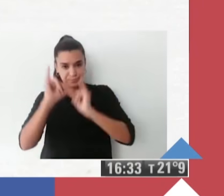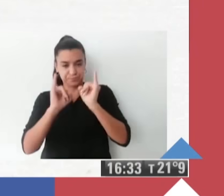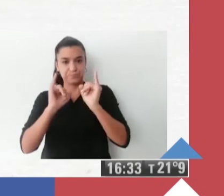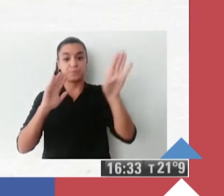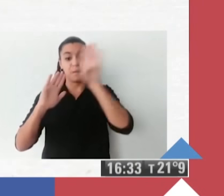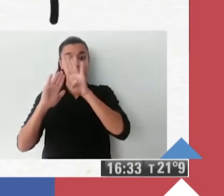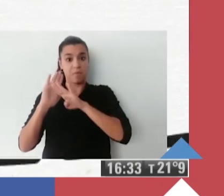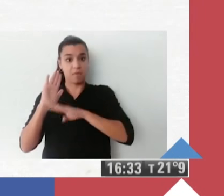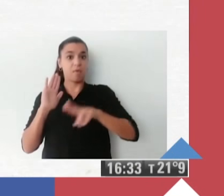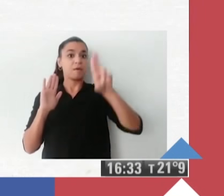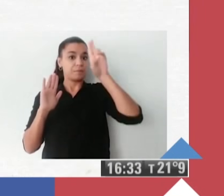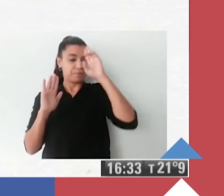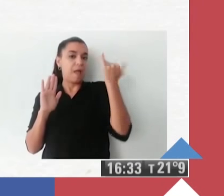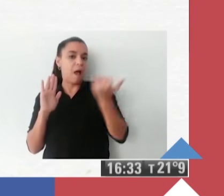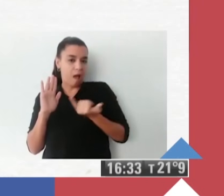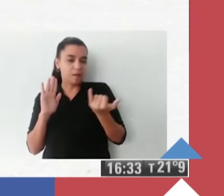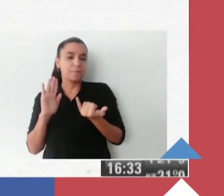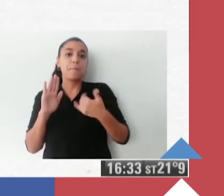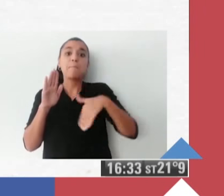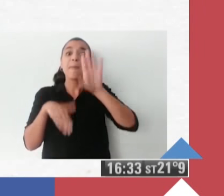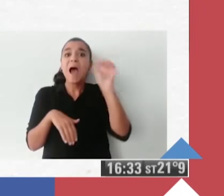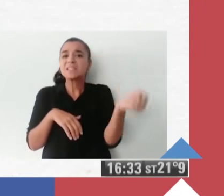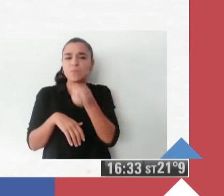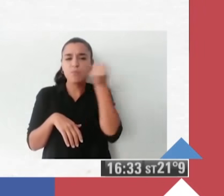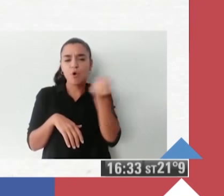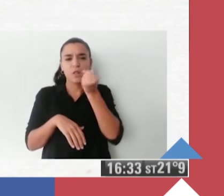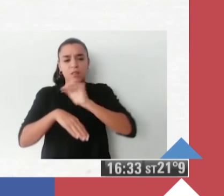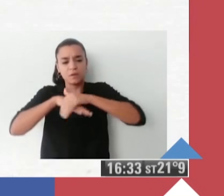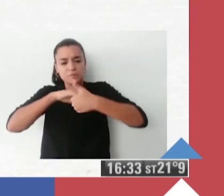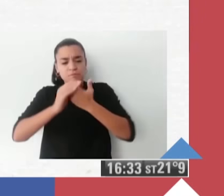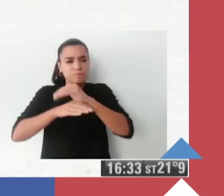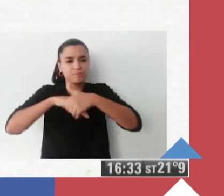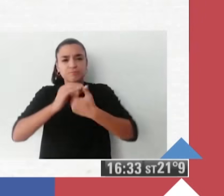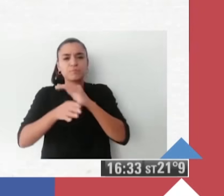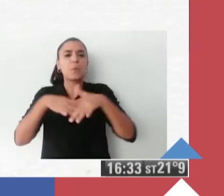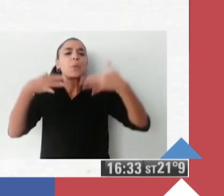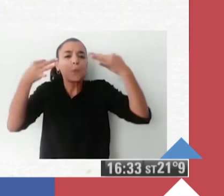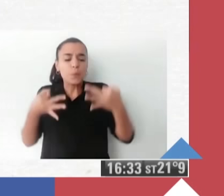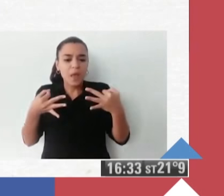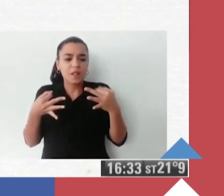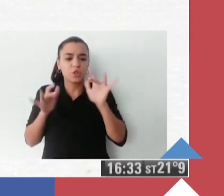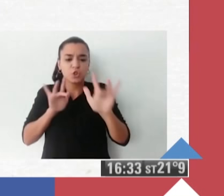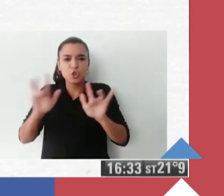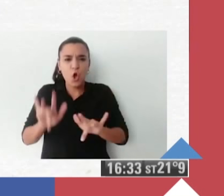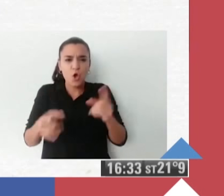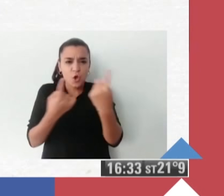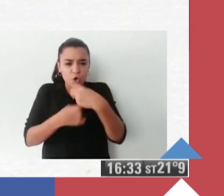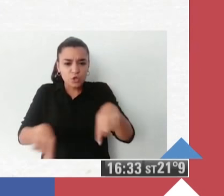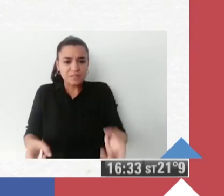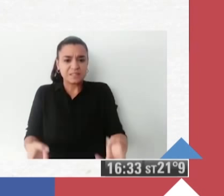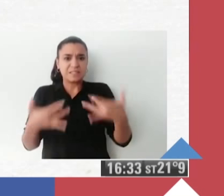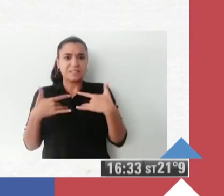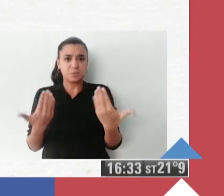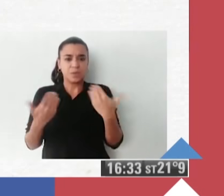varias medidas que podemos tomar. La más importante es lavarnos bien las manos después de tocar algo que pueda estar